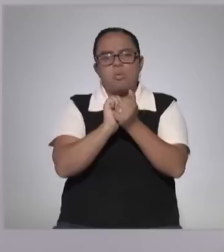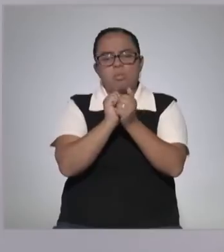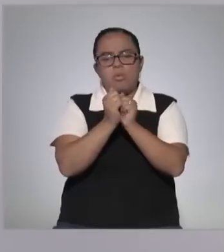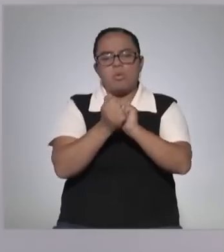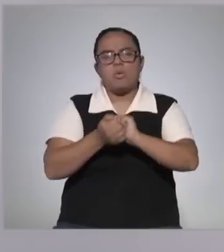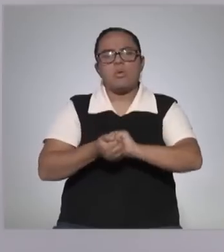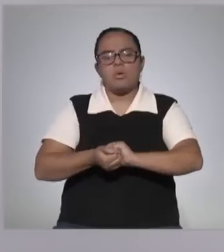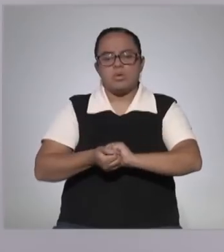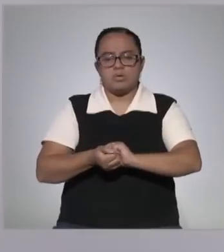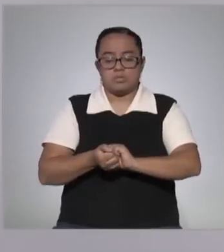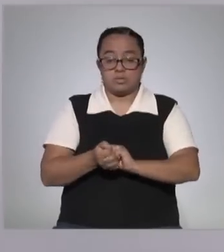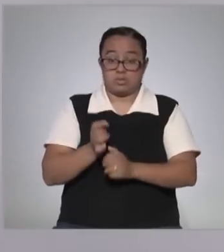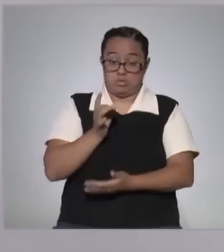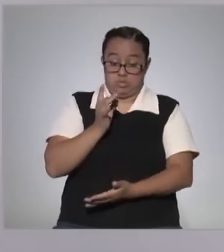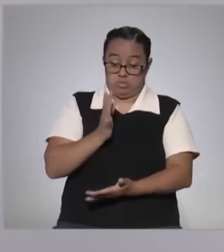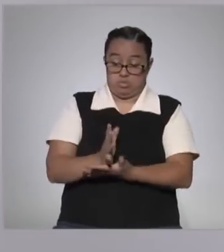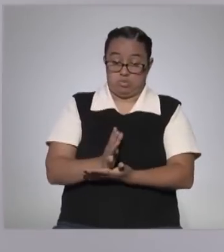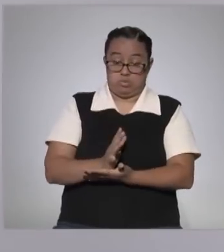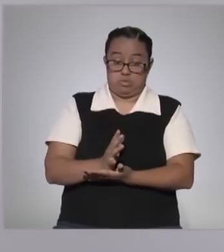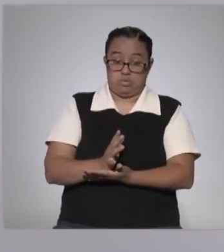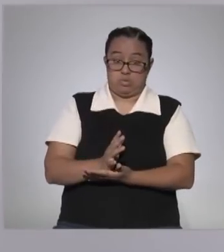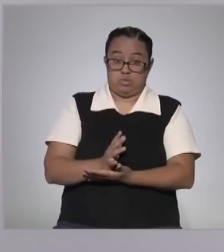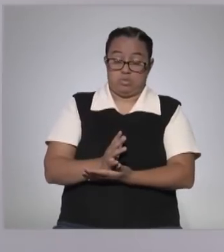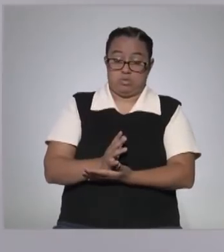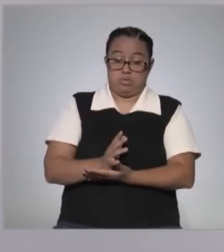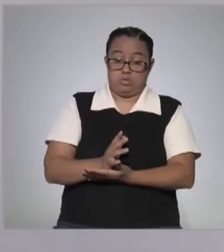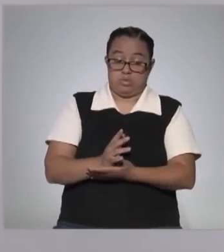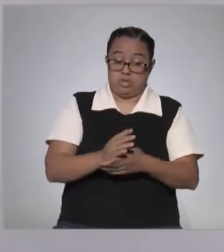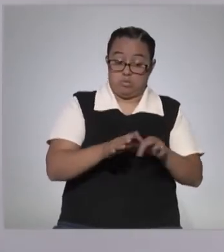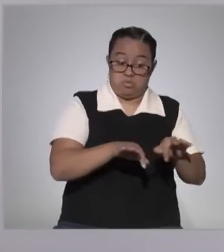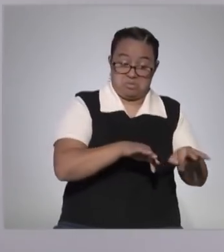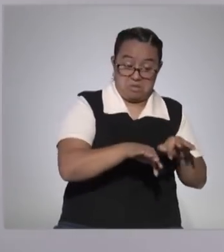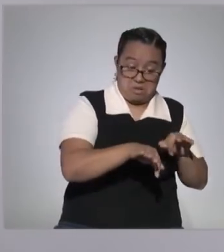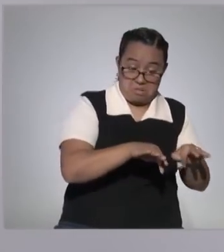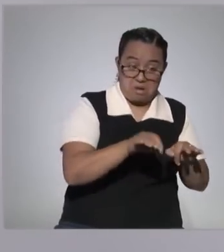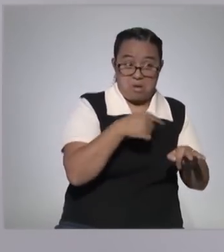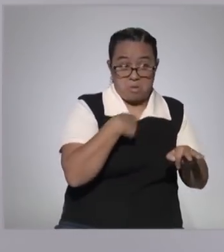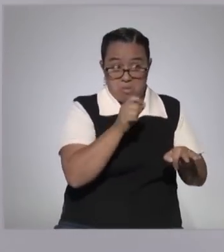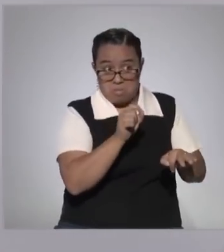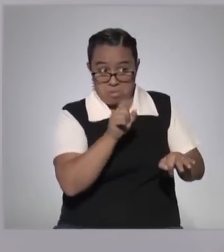es en términos productivos,